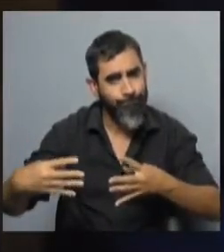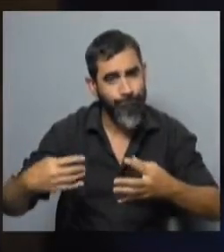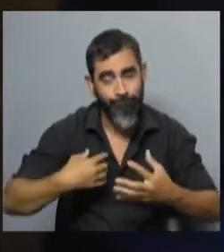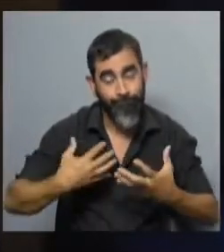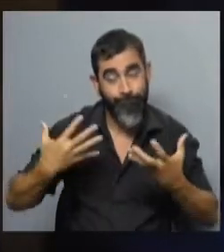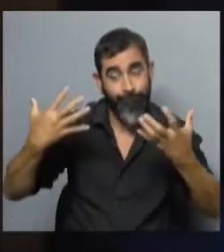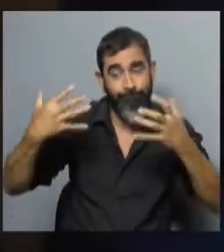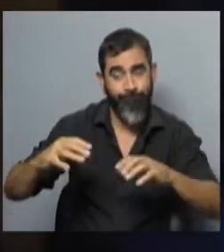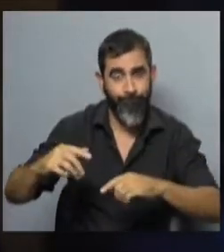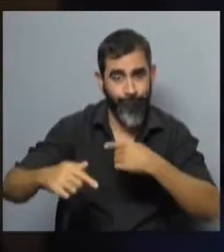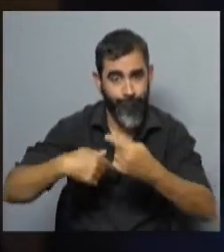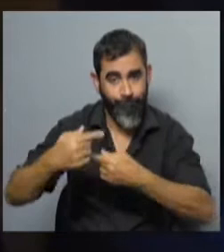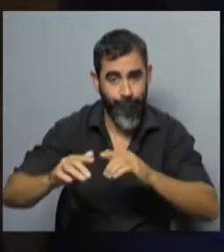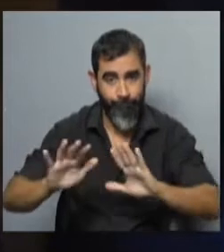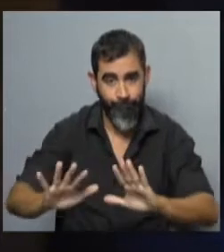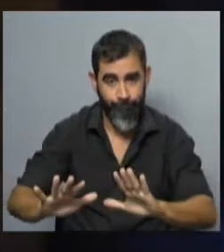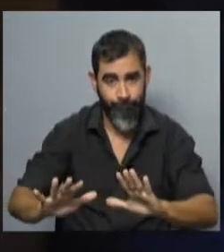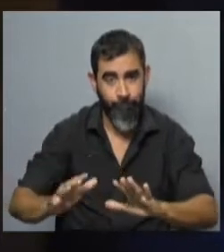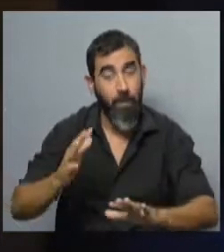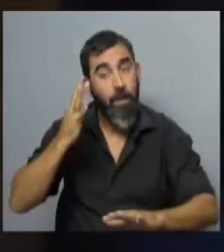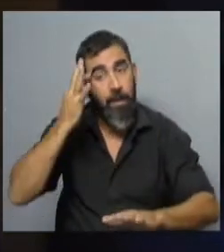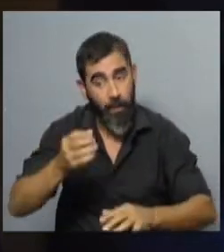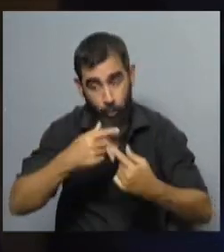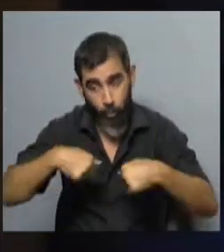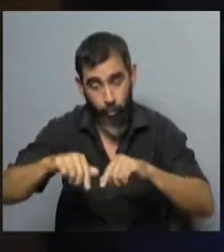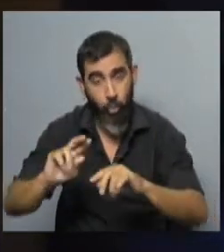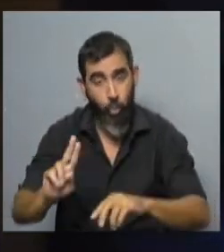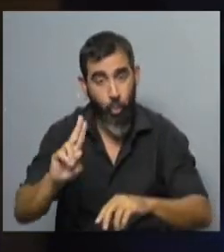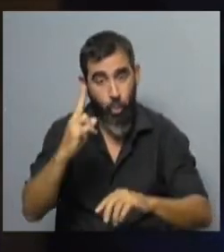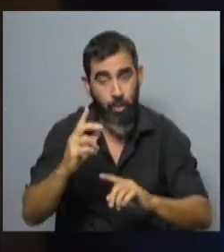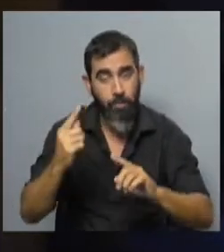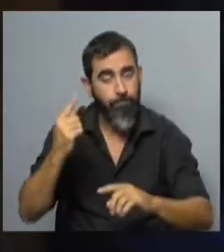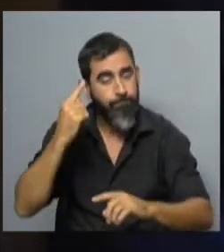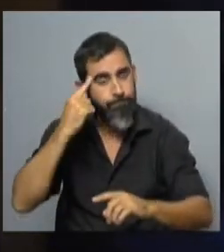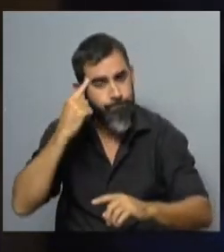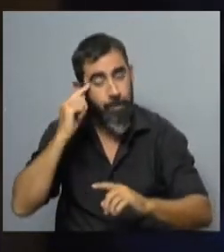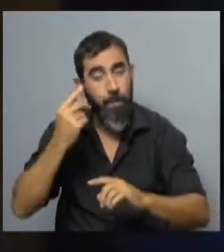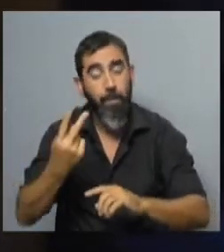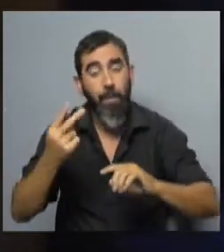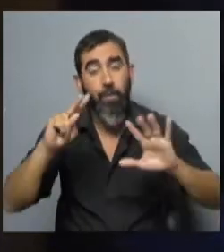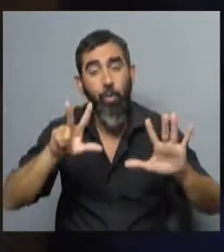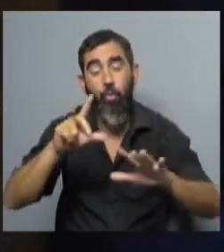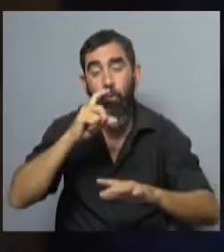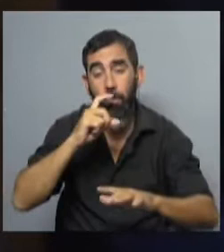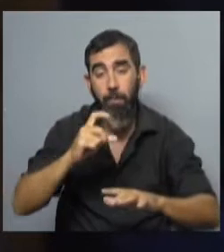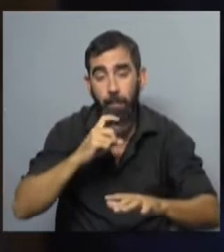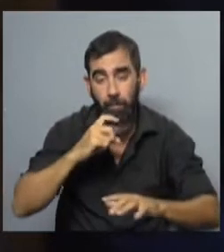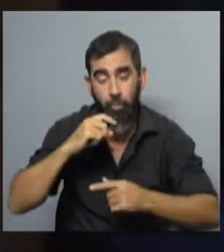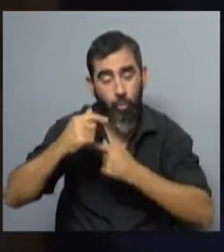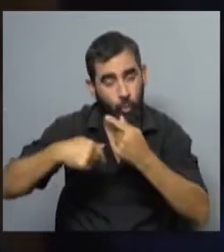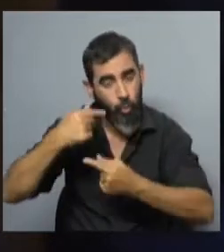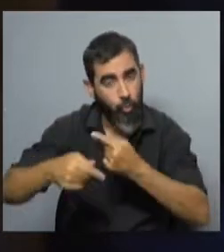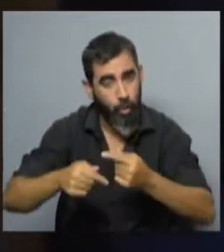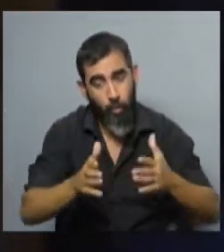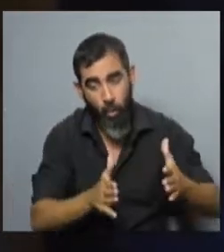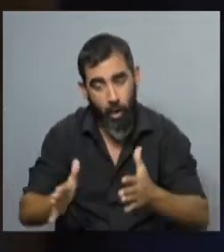quisiéramos continuar. Estamos convencidos que los uruguayos tenemos que pensar que el 28 de marzo seguimos transitando un